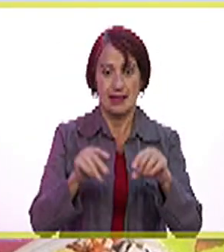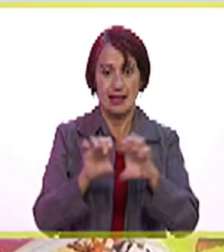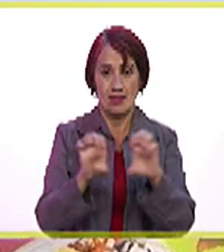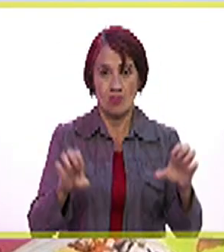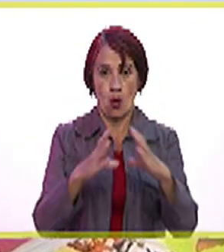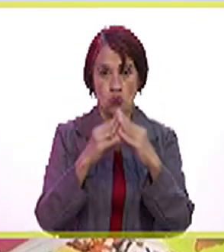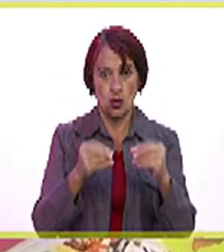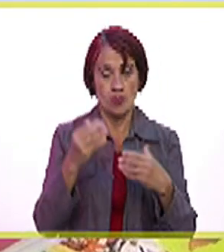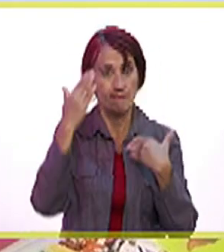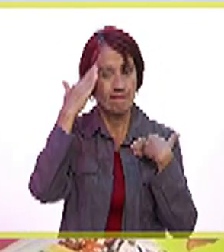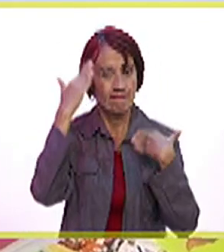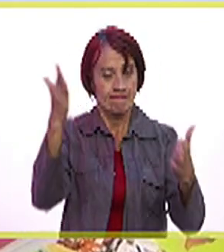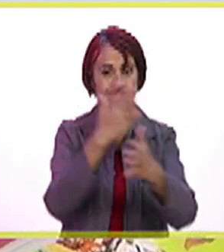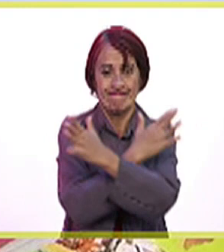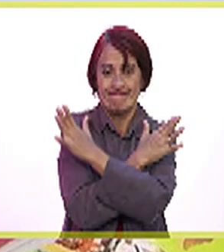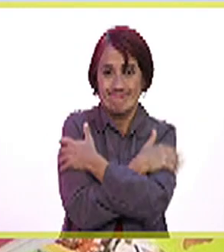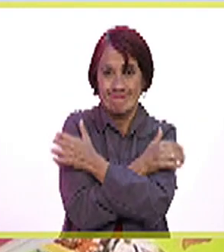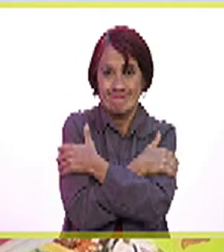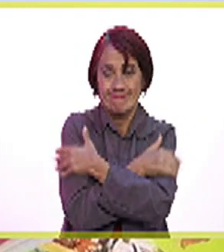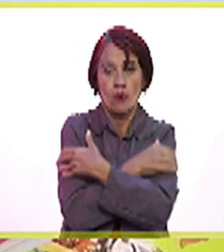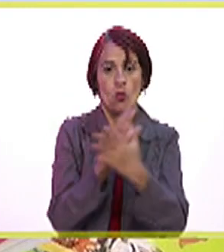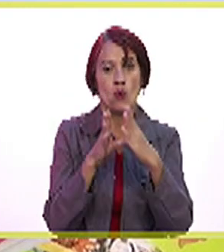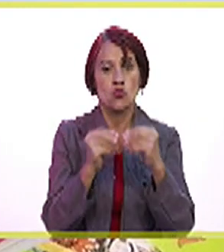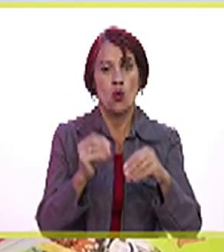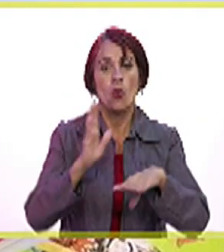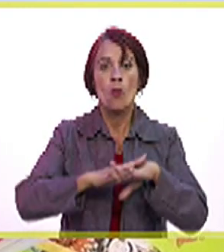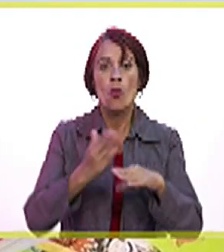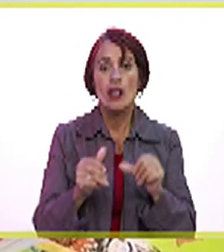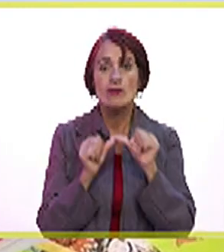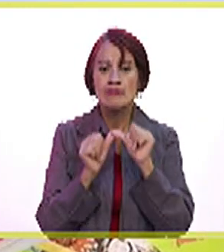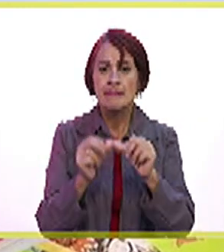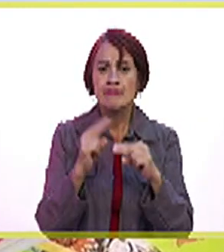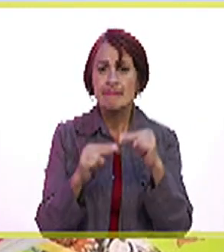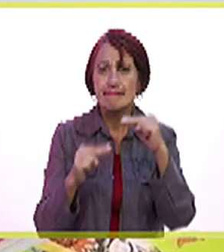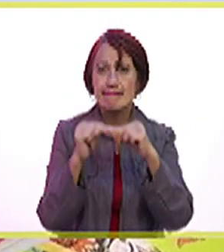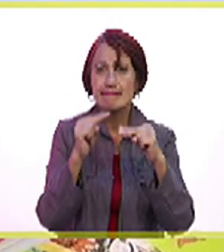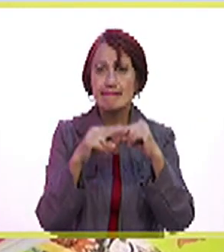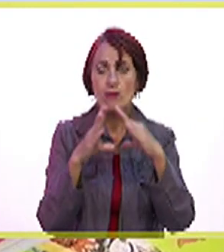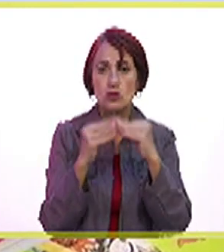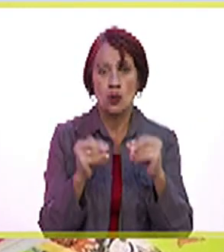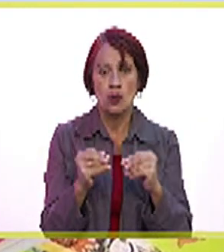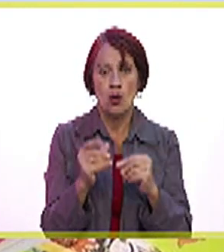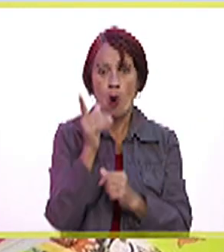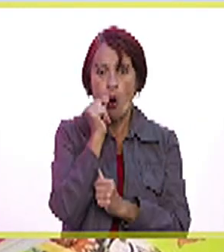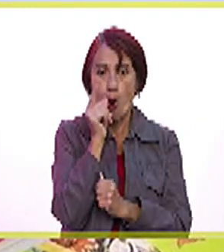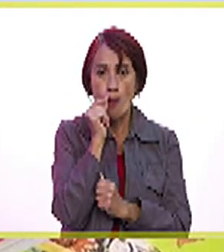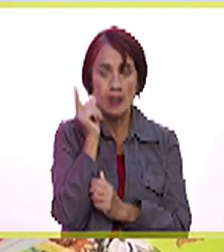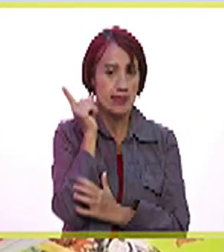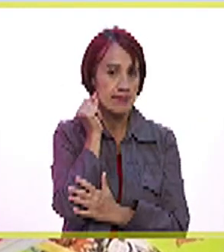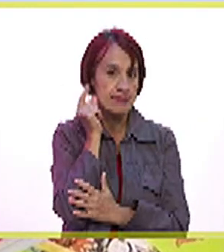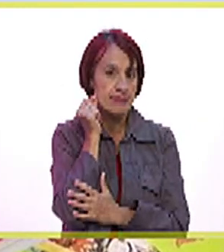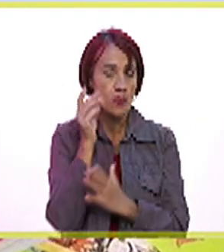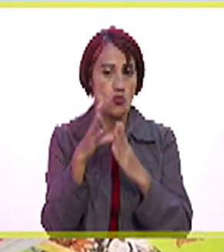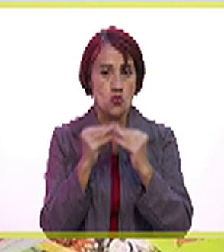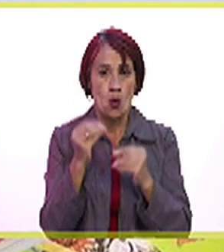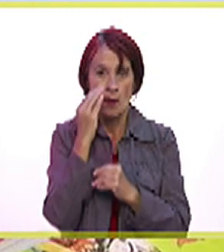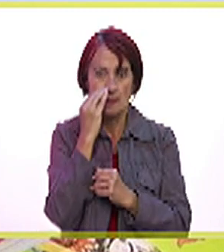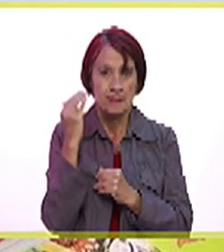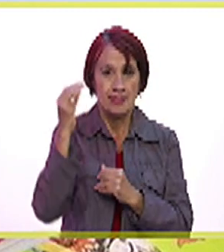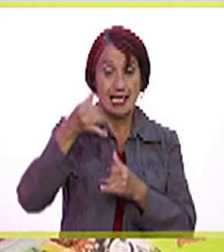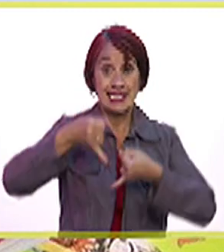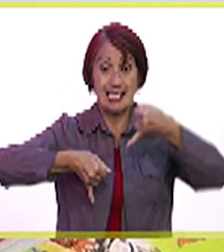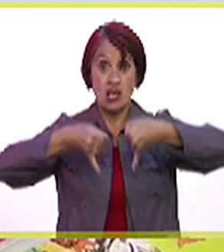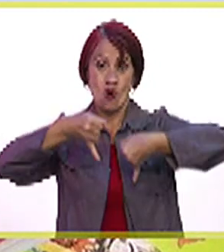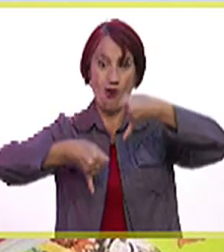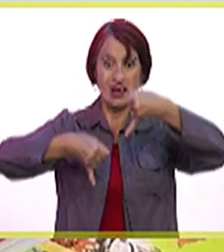les mando un fuerte abrazo, y porque seguimos construyendo patria, formando a hombres, adultos, señoritas y